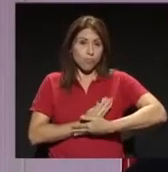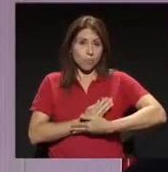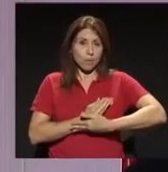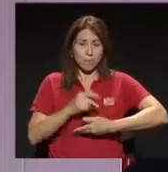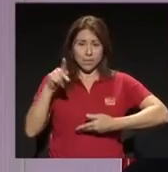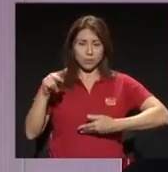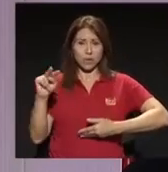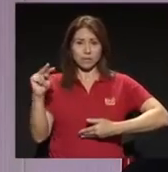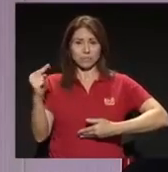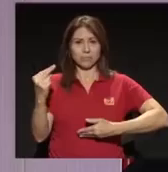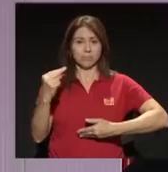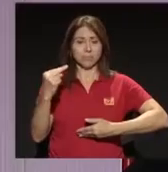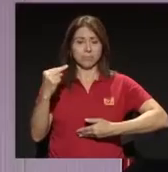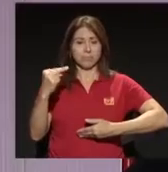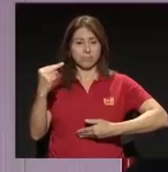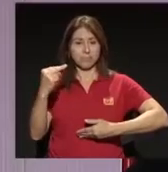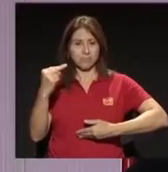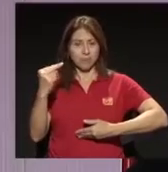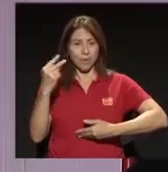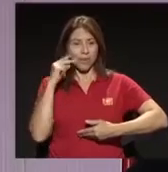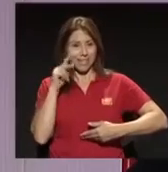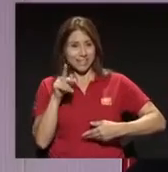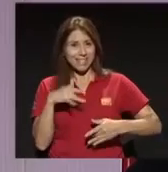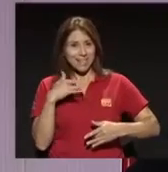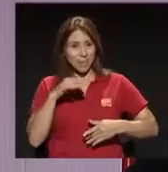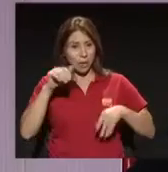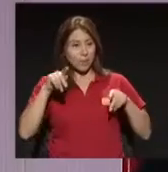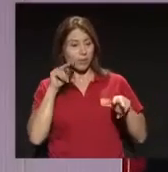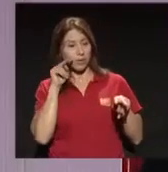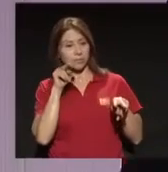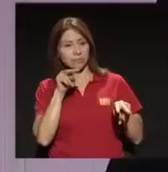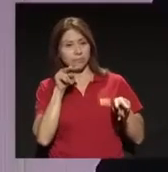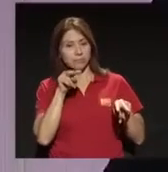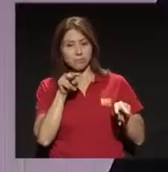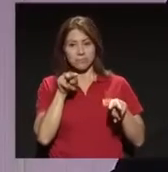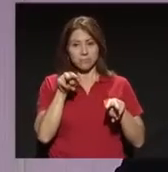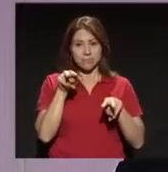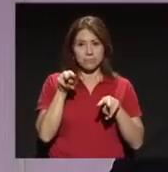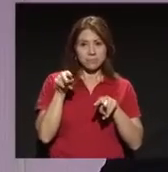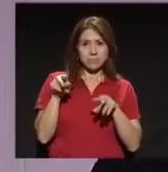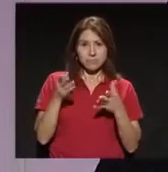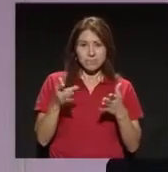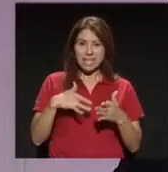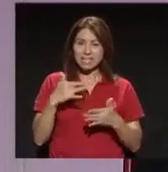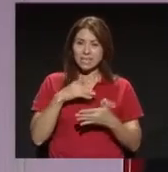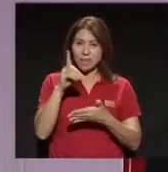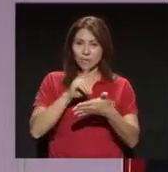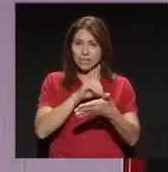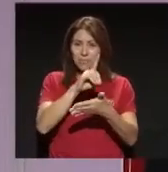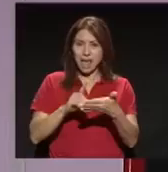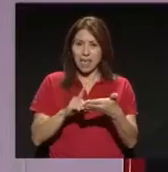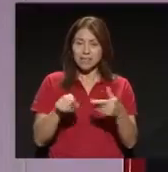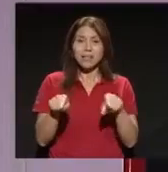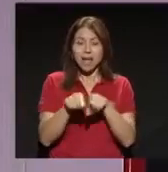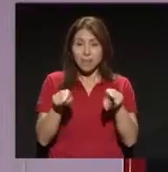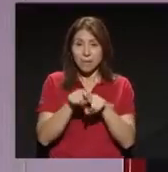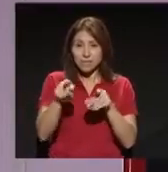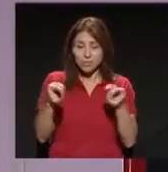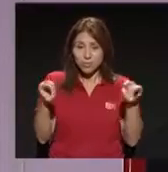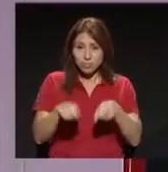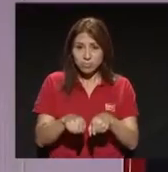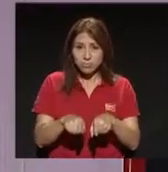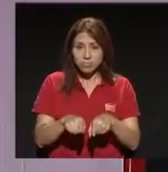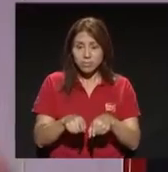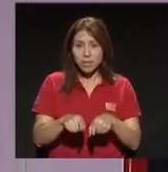gestos en público donde han sido se han sentido discriminadas verá y además al esto se ha dado en el marco de